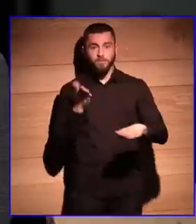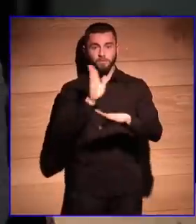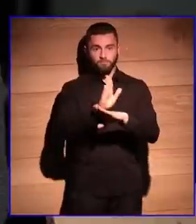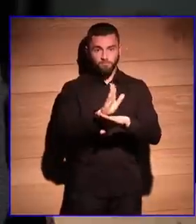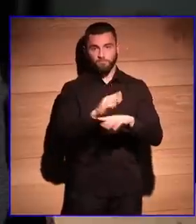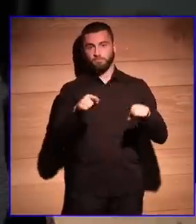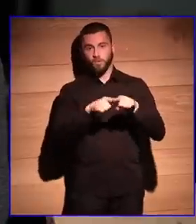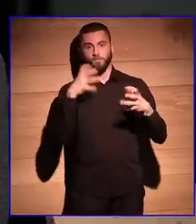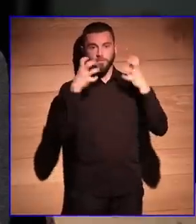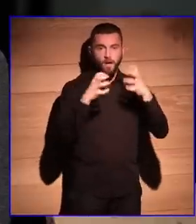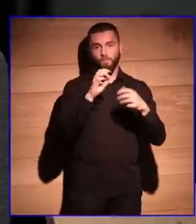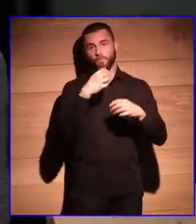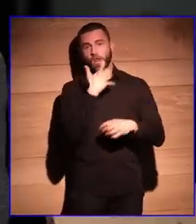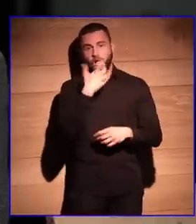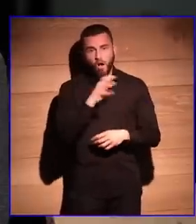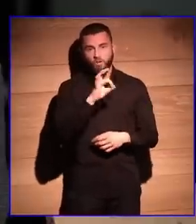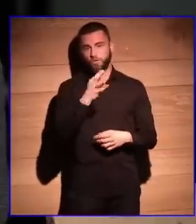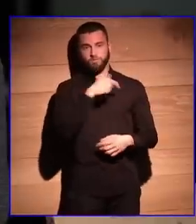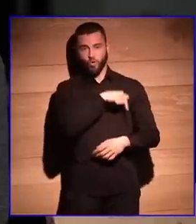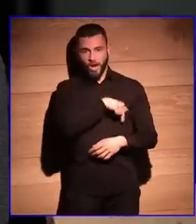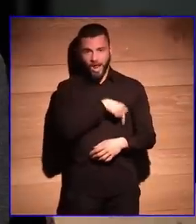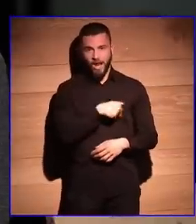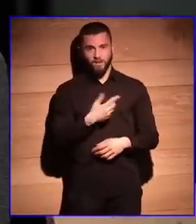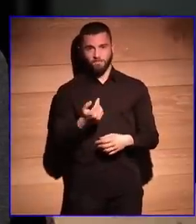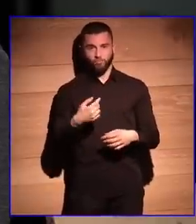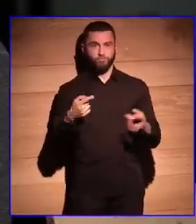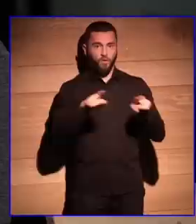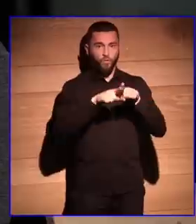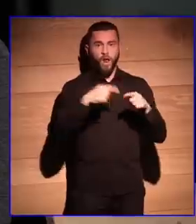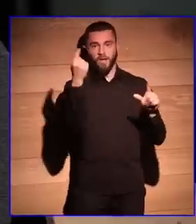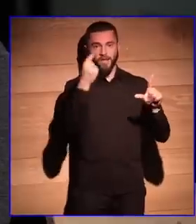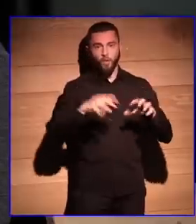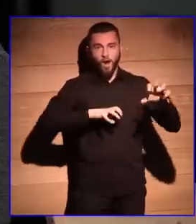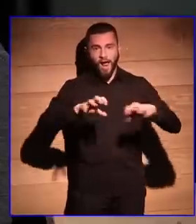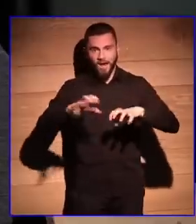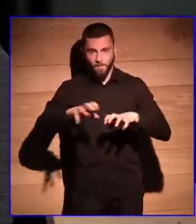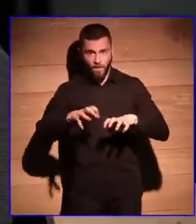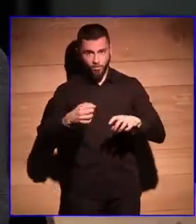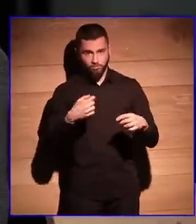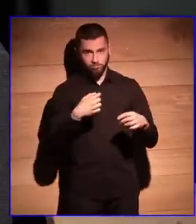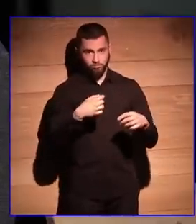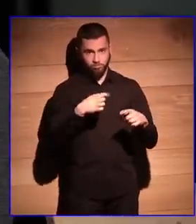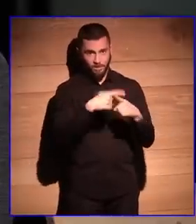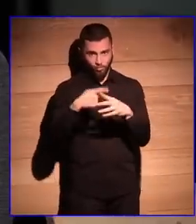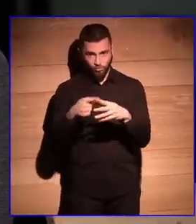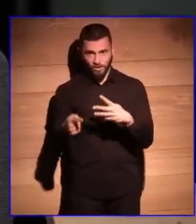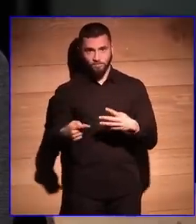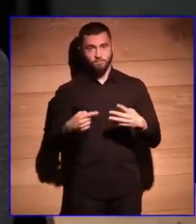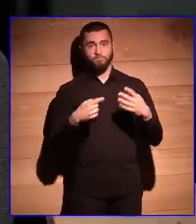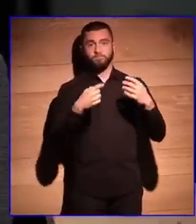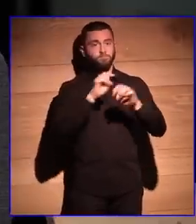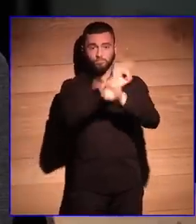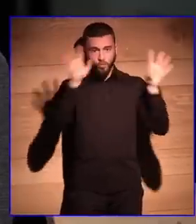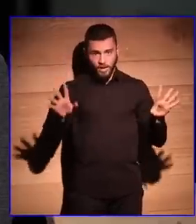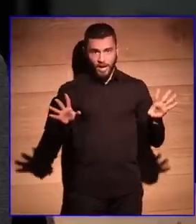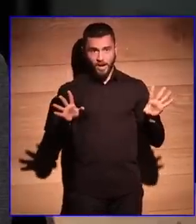de fábula moral. Y por lo tanto, las cosas son como en los dibujos animados, muy claras. Lo cual, educativamente, por ejemplo,